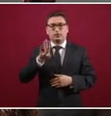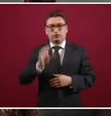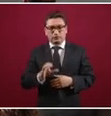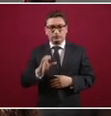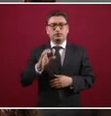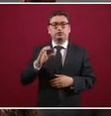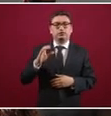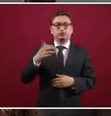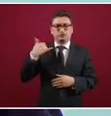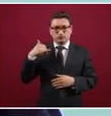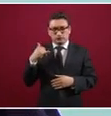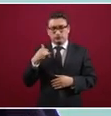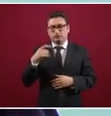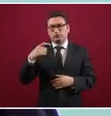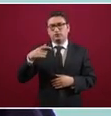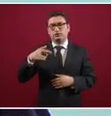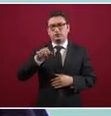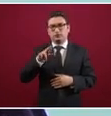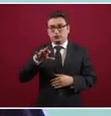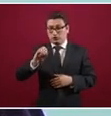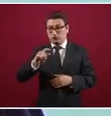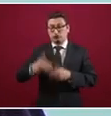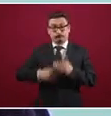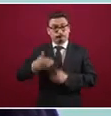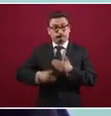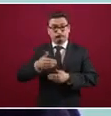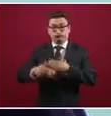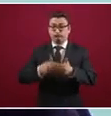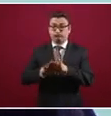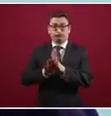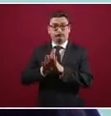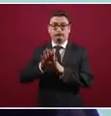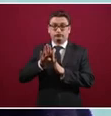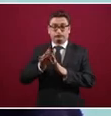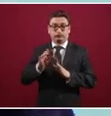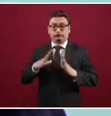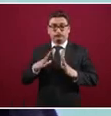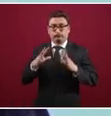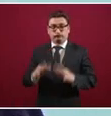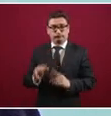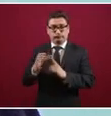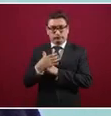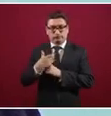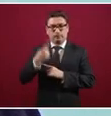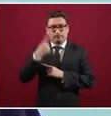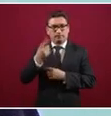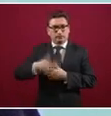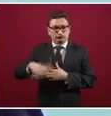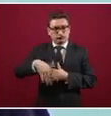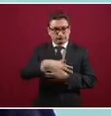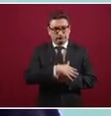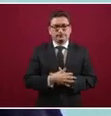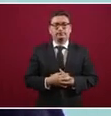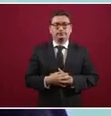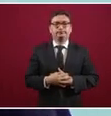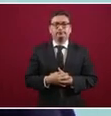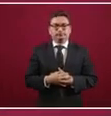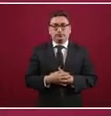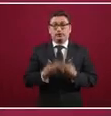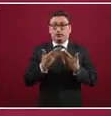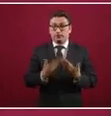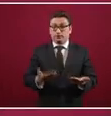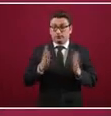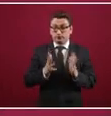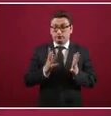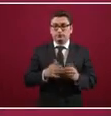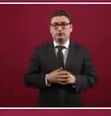roo van bastante avanzados en la en la pronta creación de las de sus comisiones hasta el día de